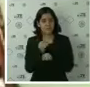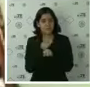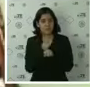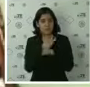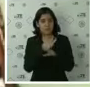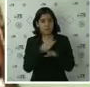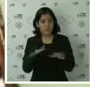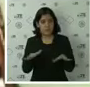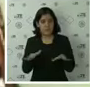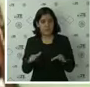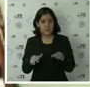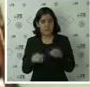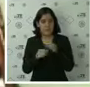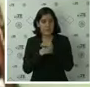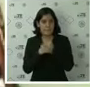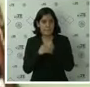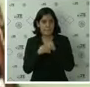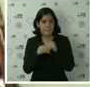información